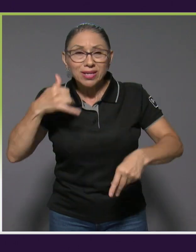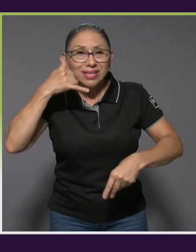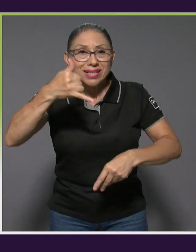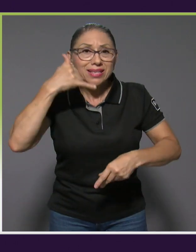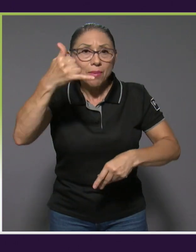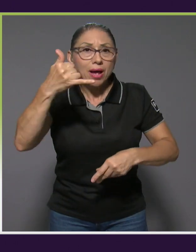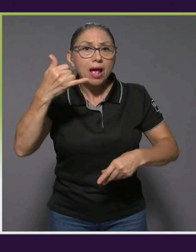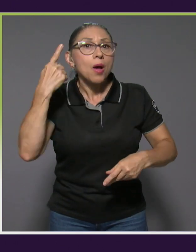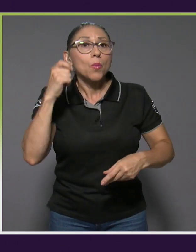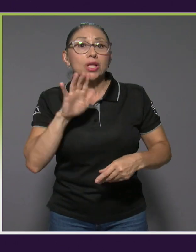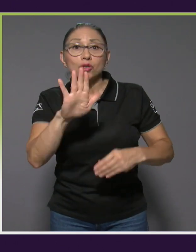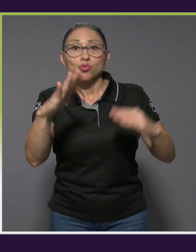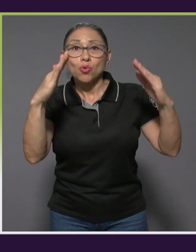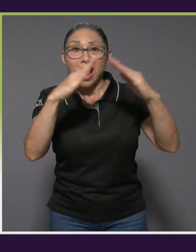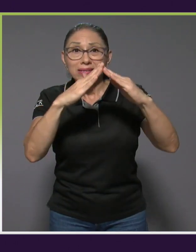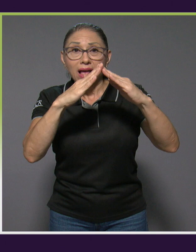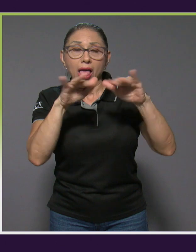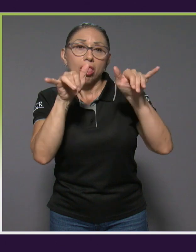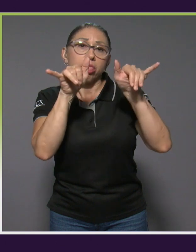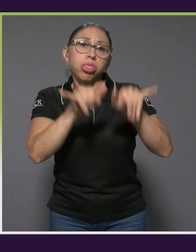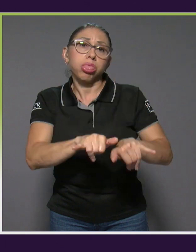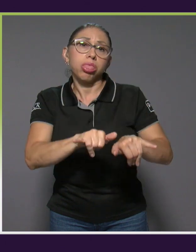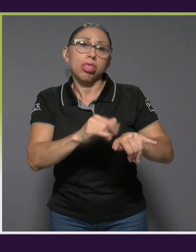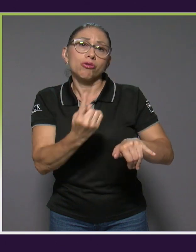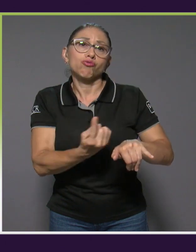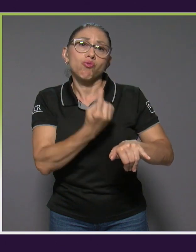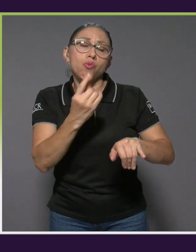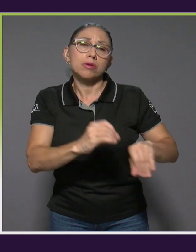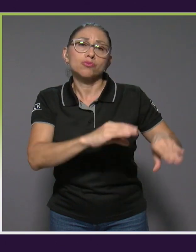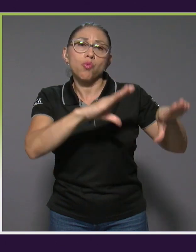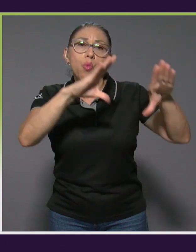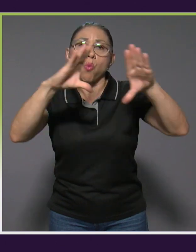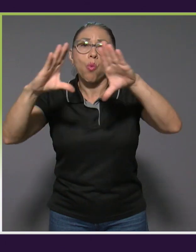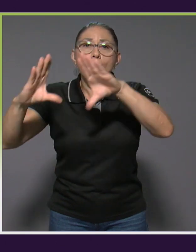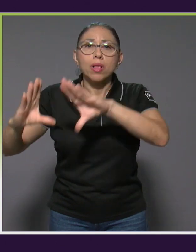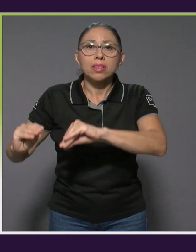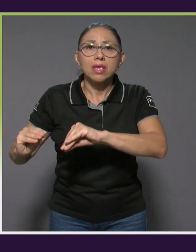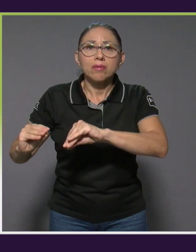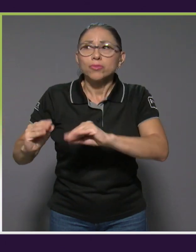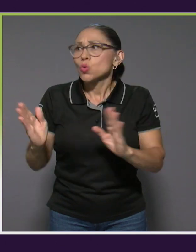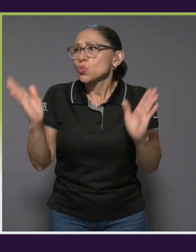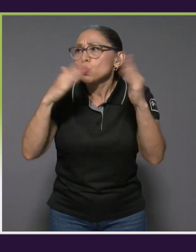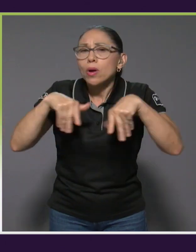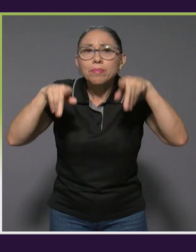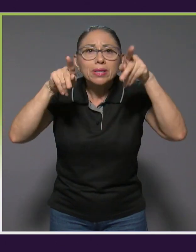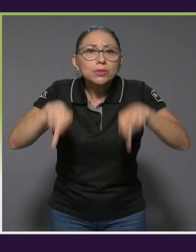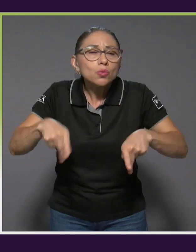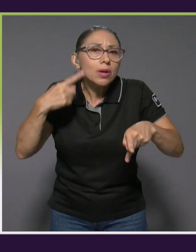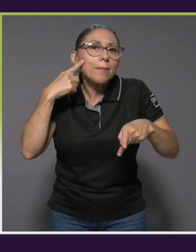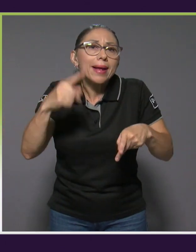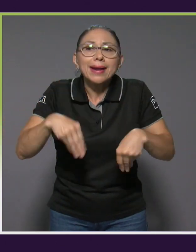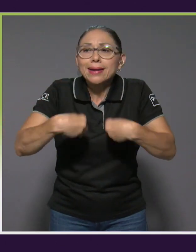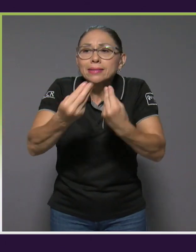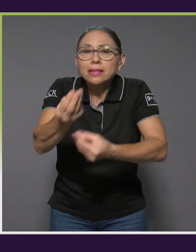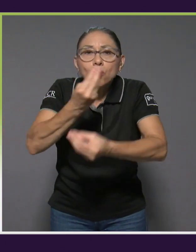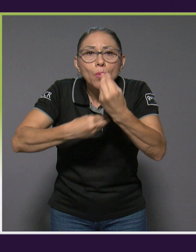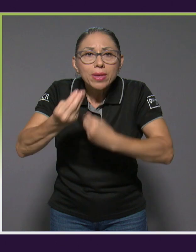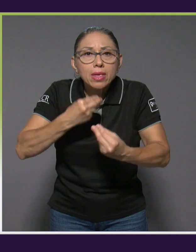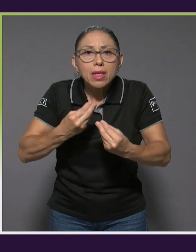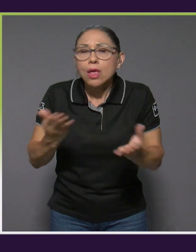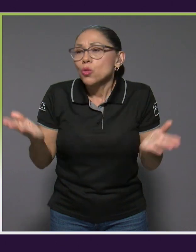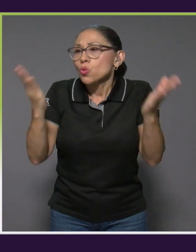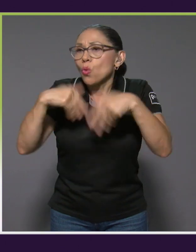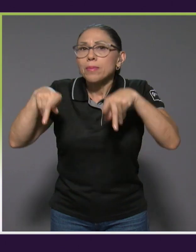solas en su casa durante todo el día y no hay quien les prepare comida, quien les dé sus medicamentos, por ejemplo,